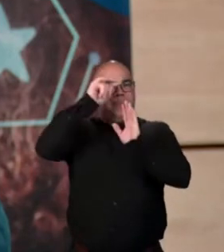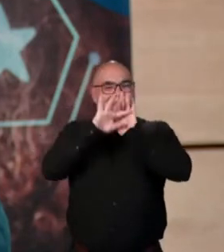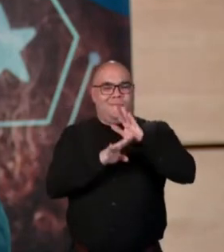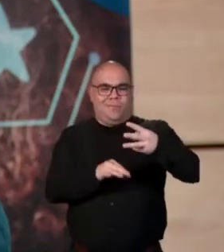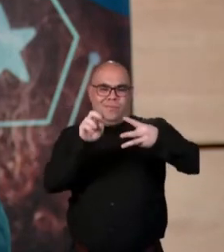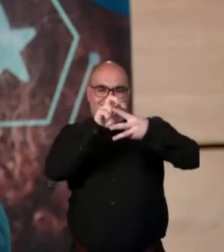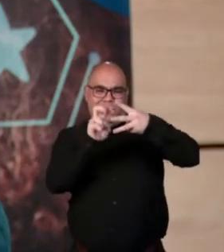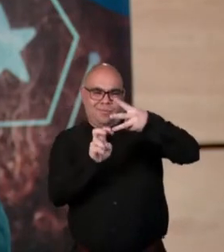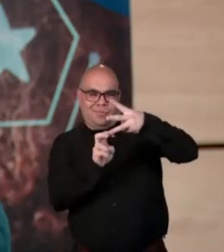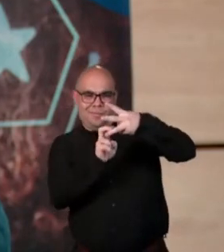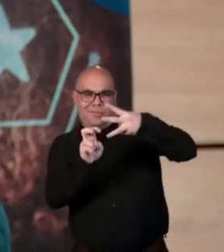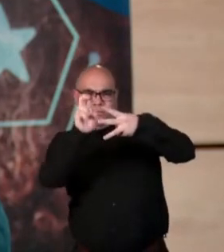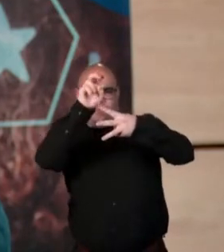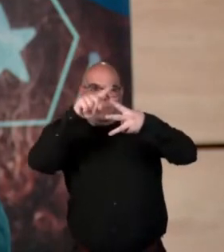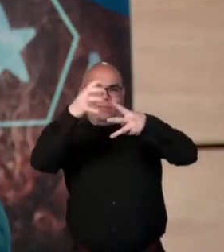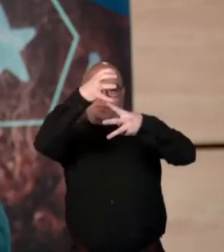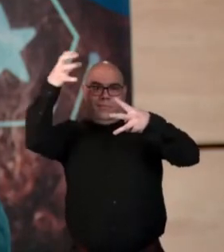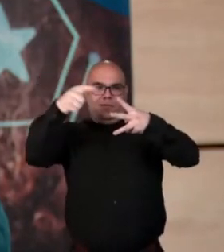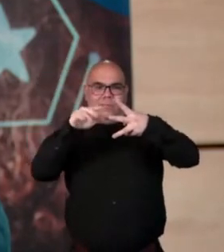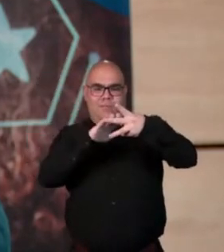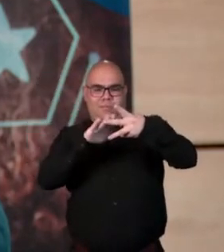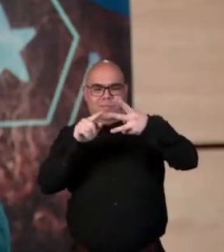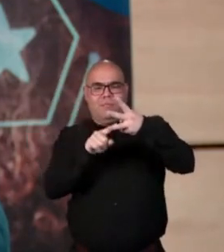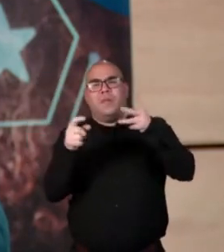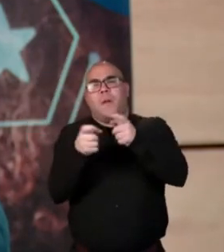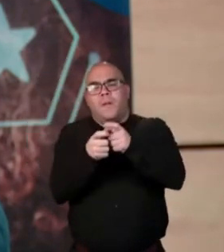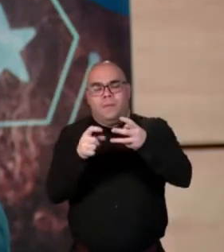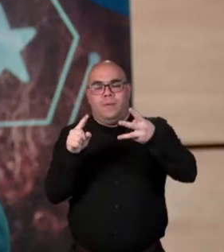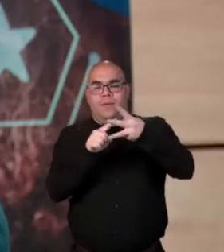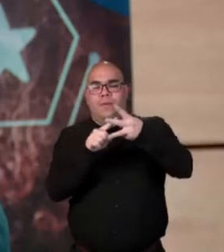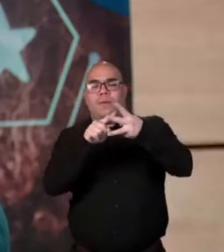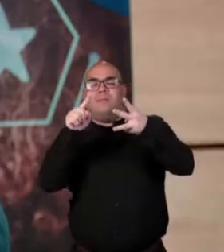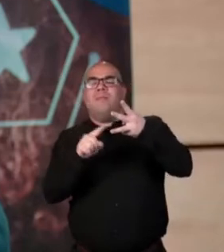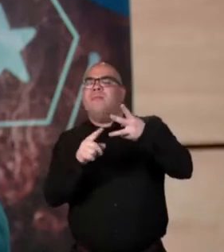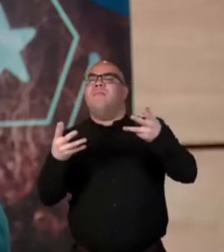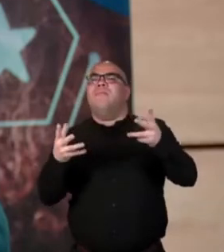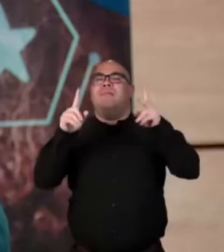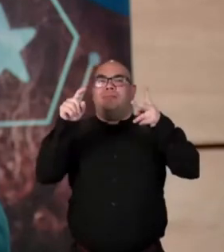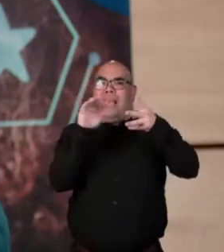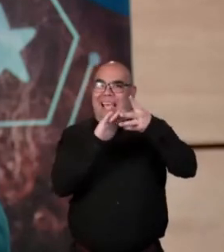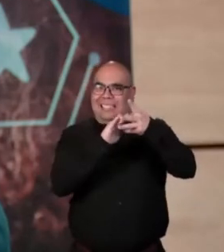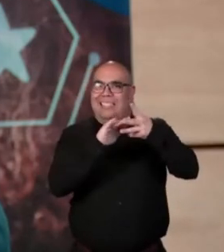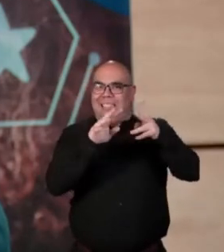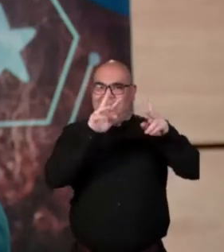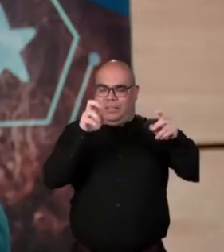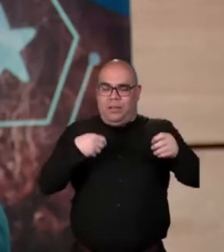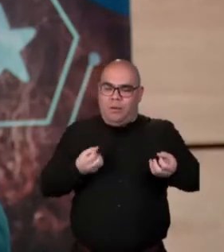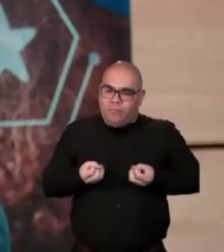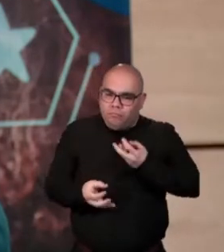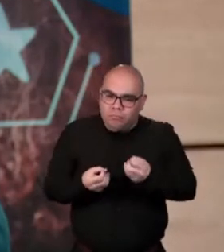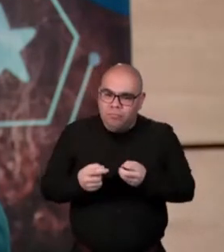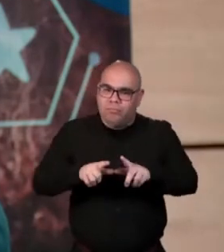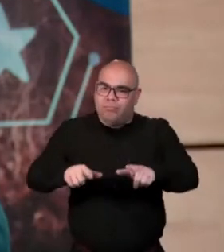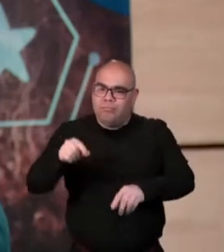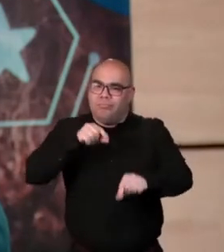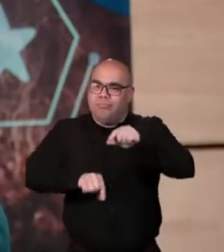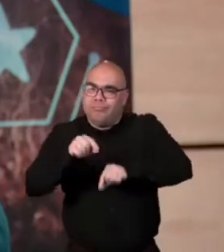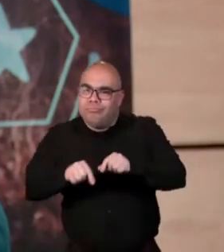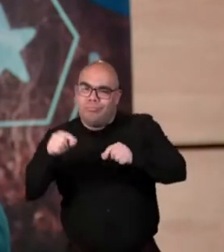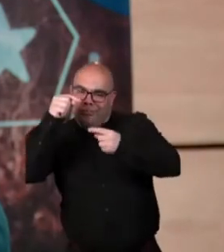actividad académica en particular asignatura laboratorio taller seminario que propende por un determinado